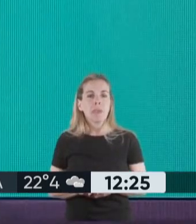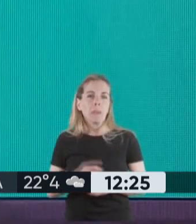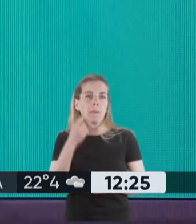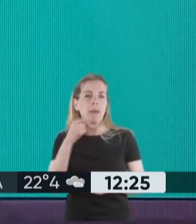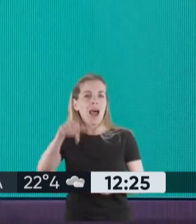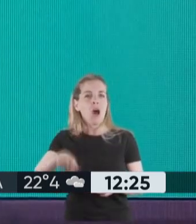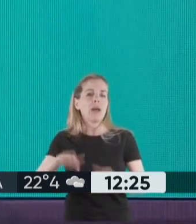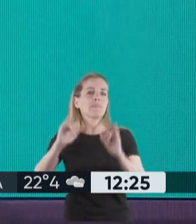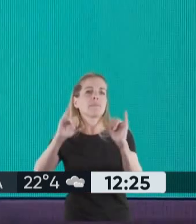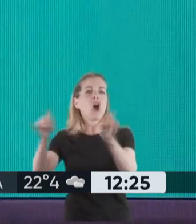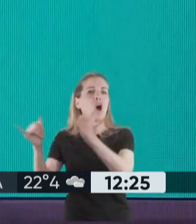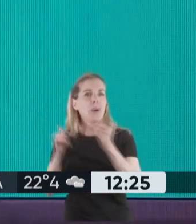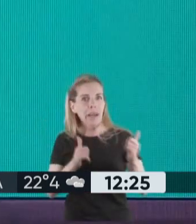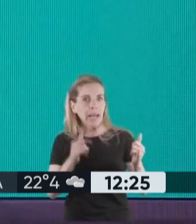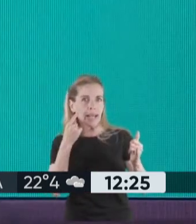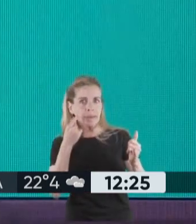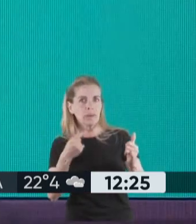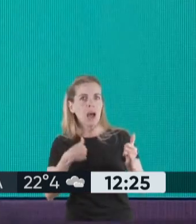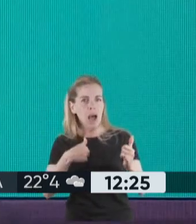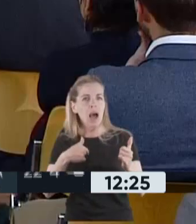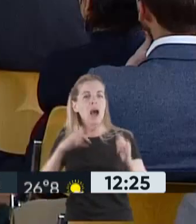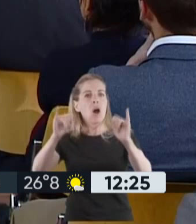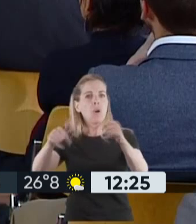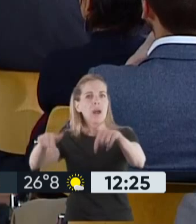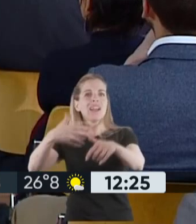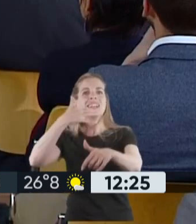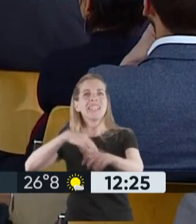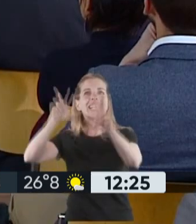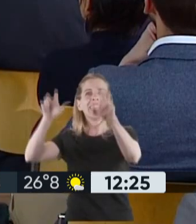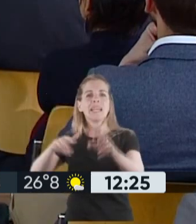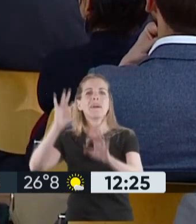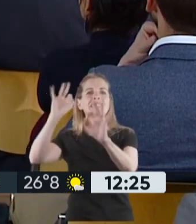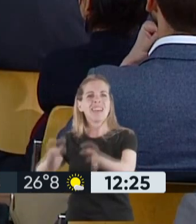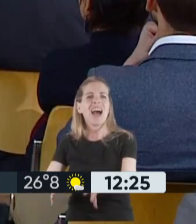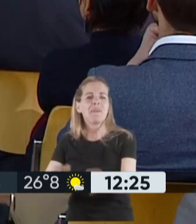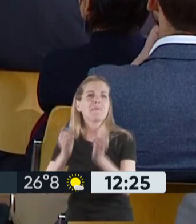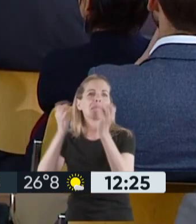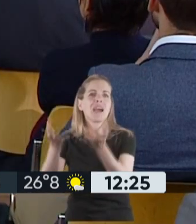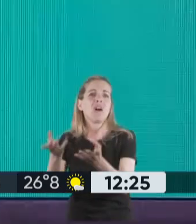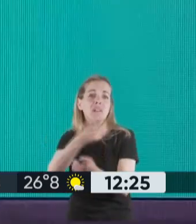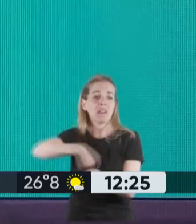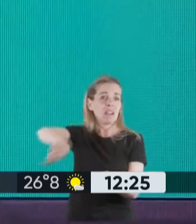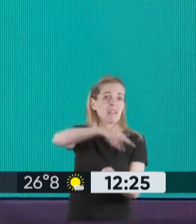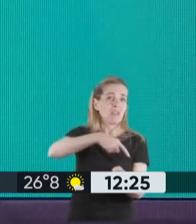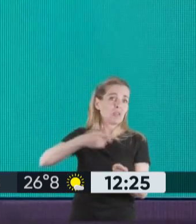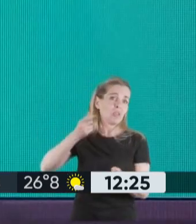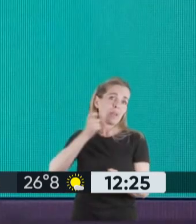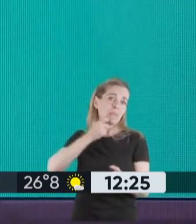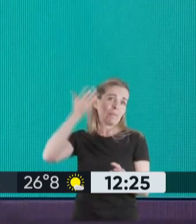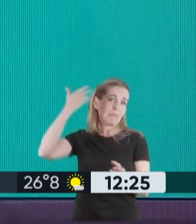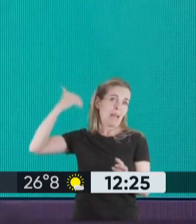los jóvenes entienden este problema. Lo entienden mucho más que los que somos de nuestra